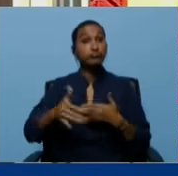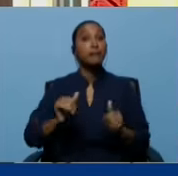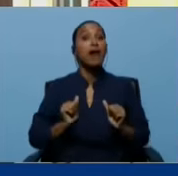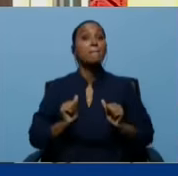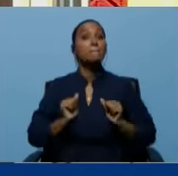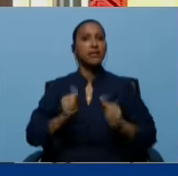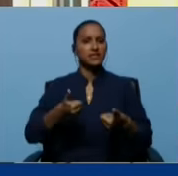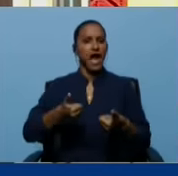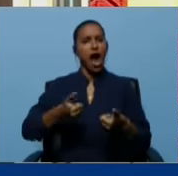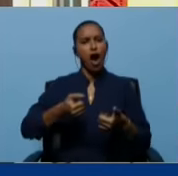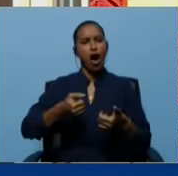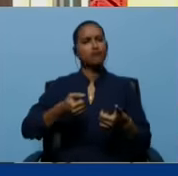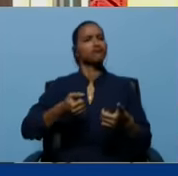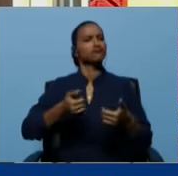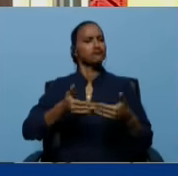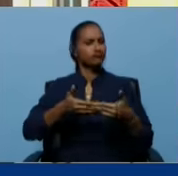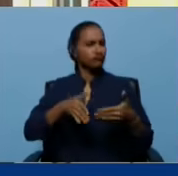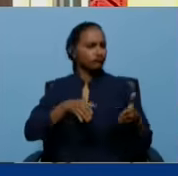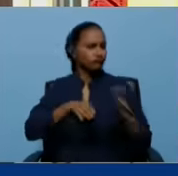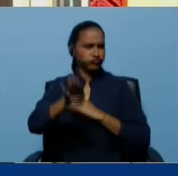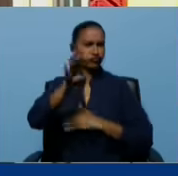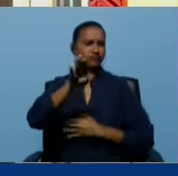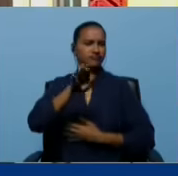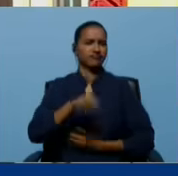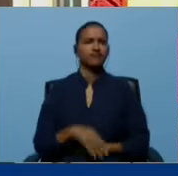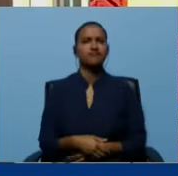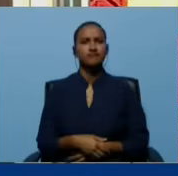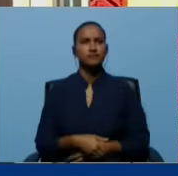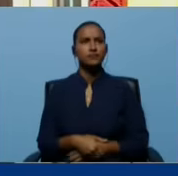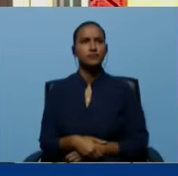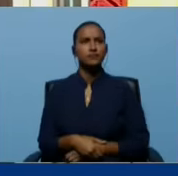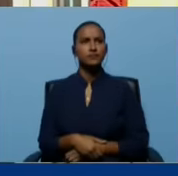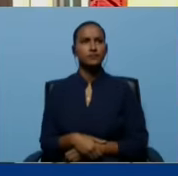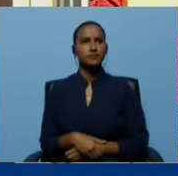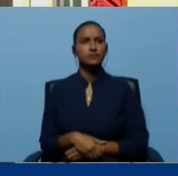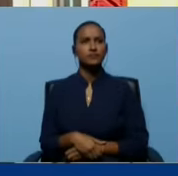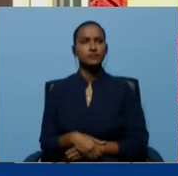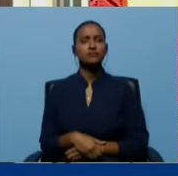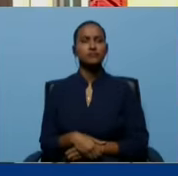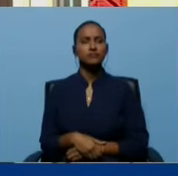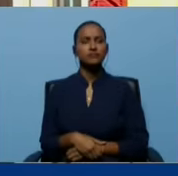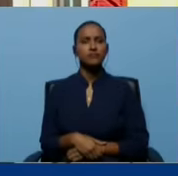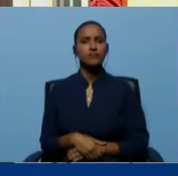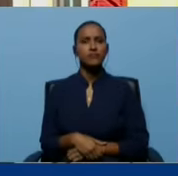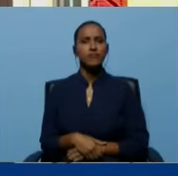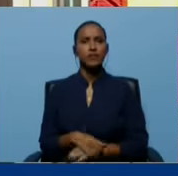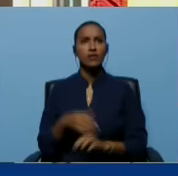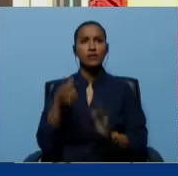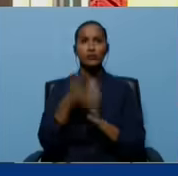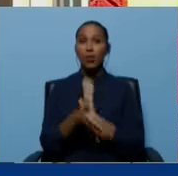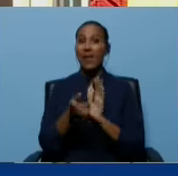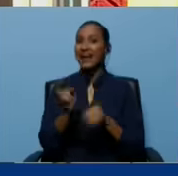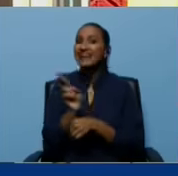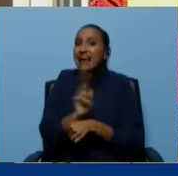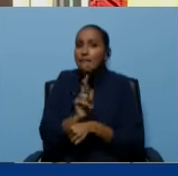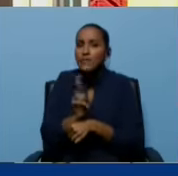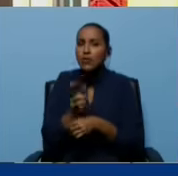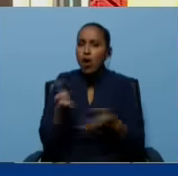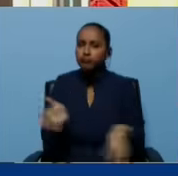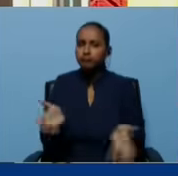pues, como un cohete, en la profundización y aceleración